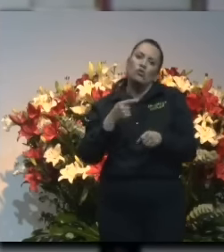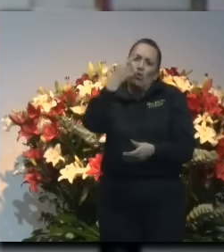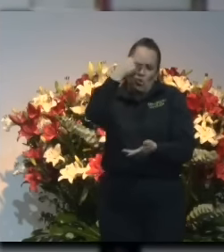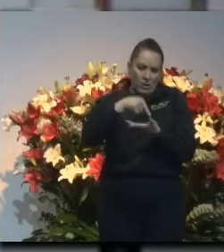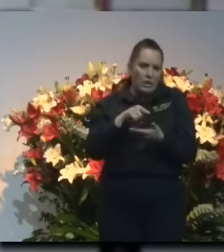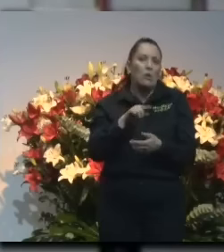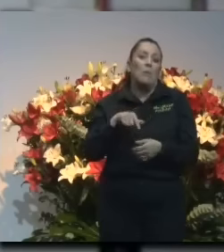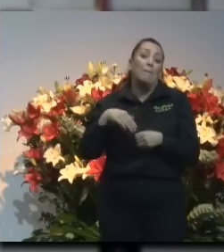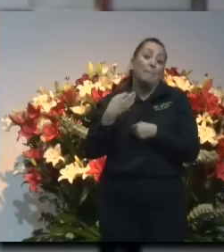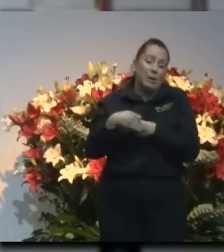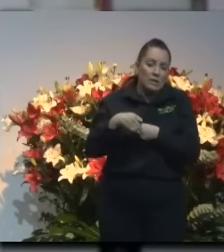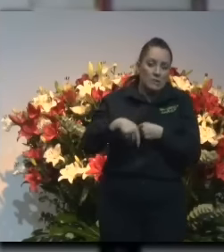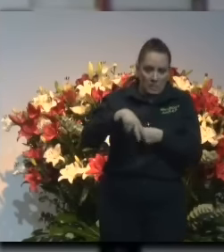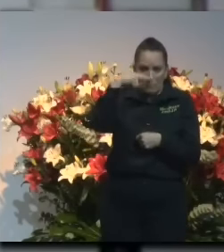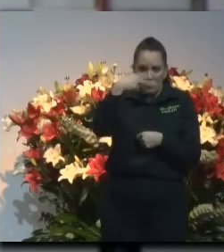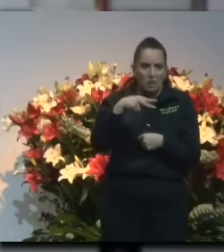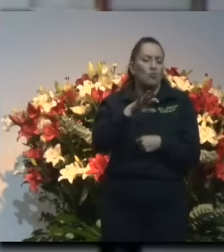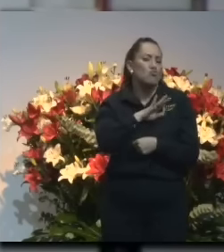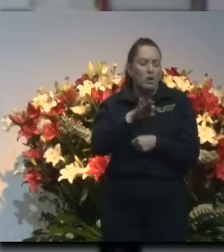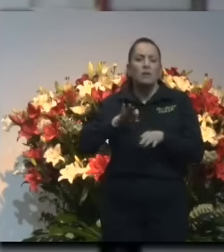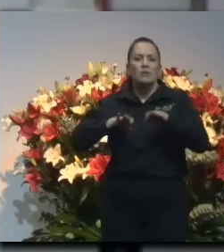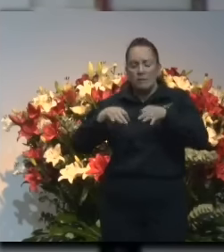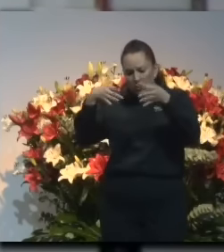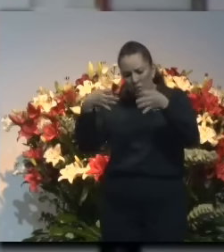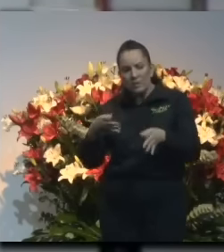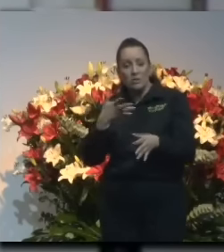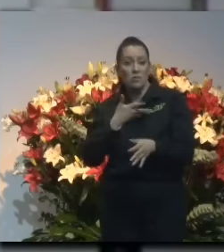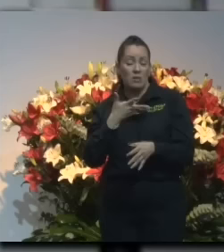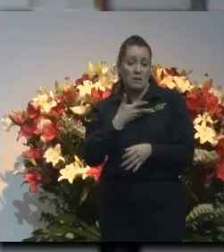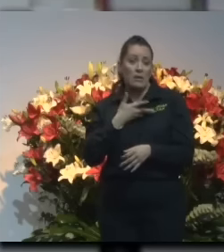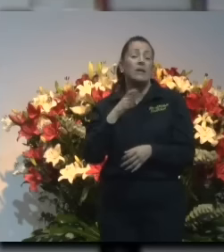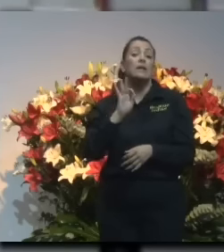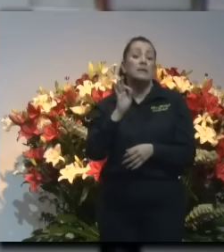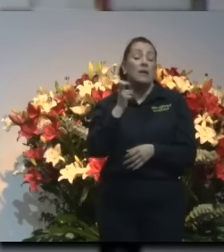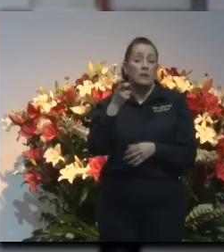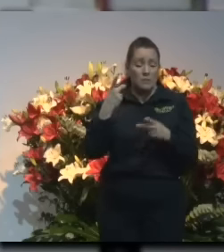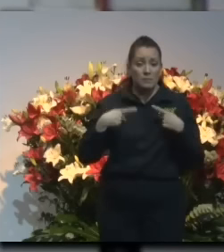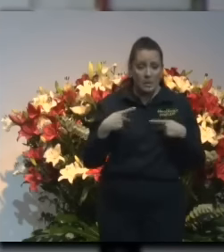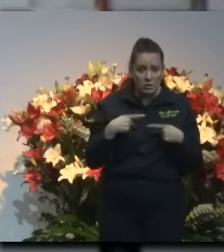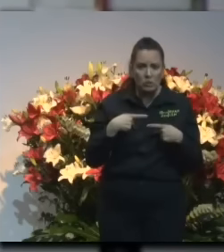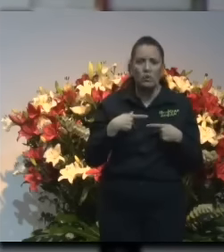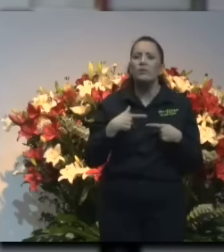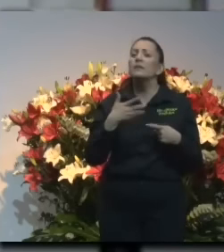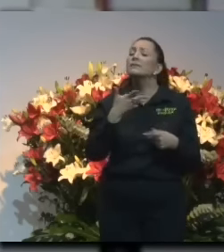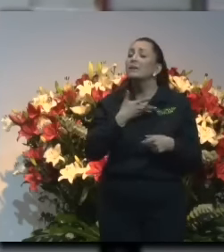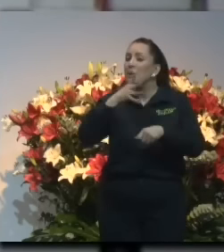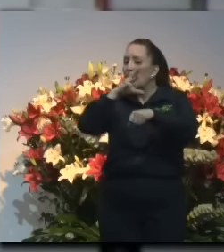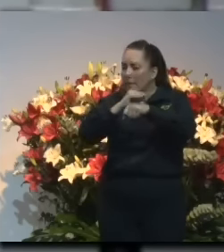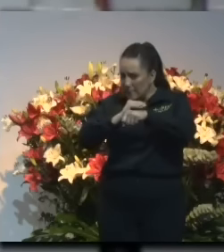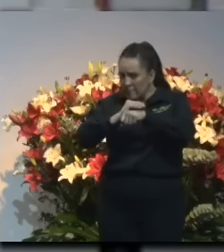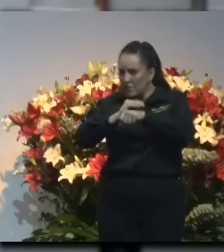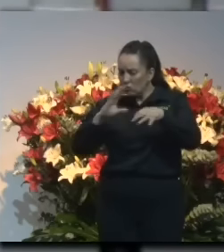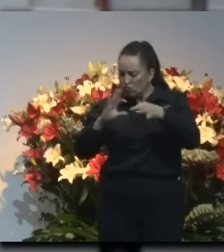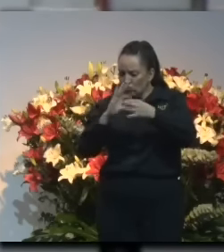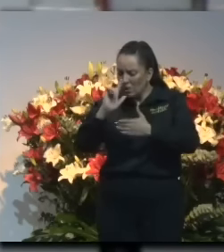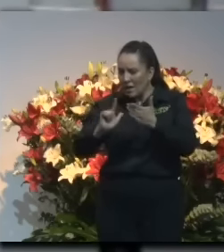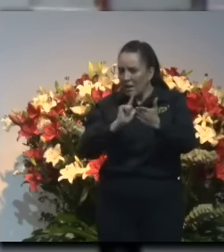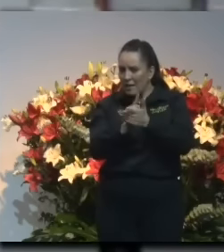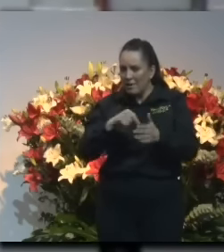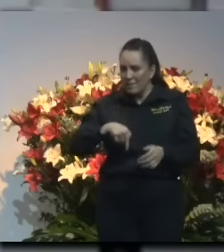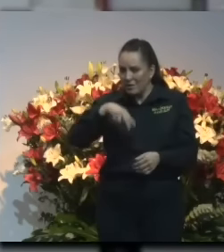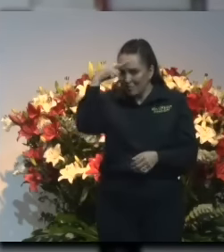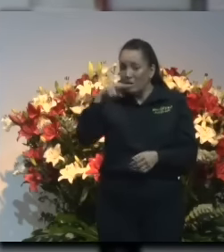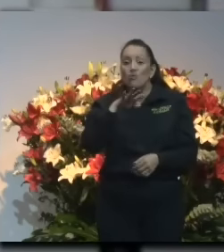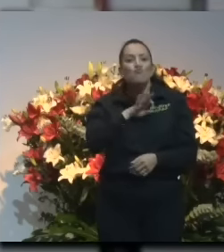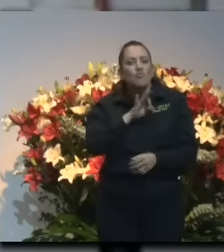estas personas tienen una visa legal en México, pueden conseguir un empleo.